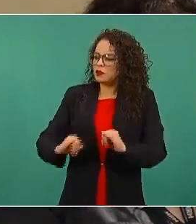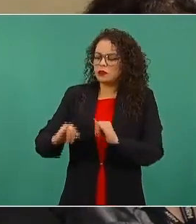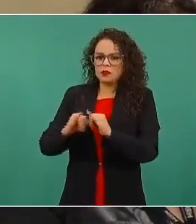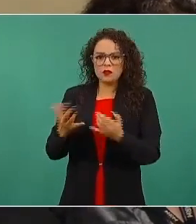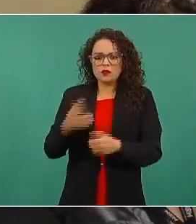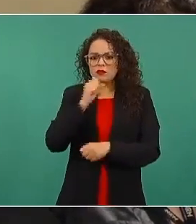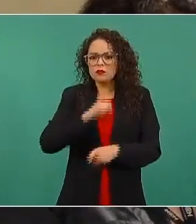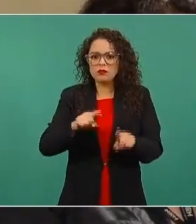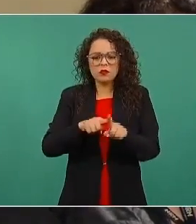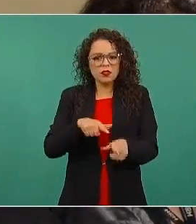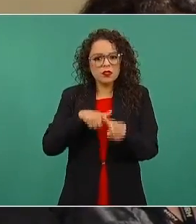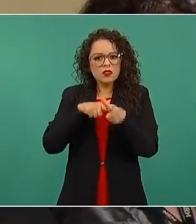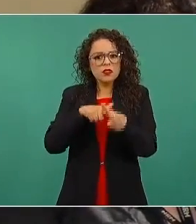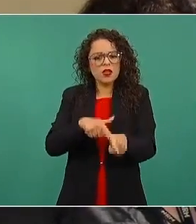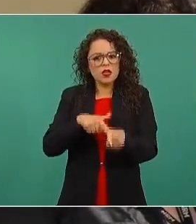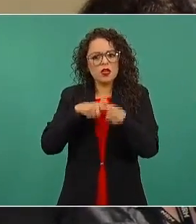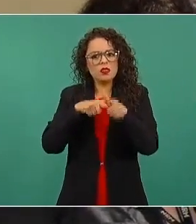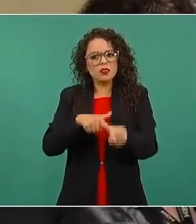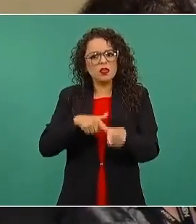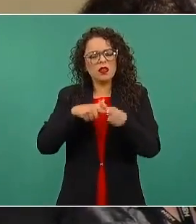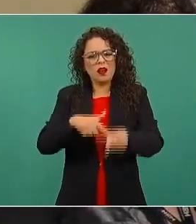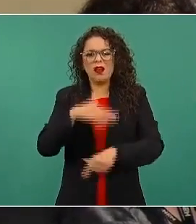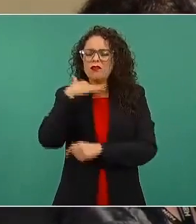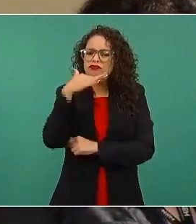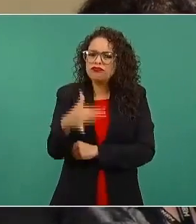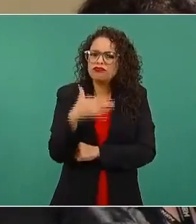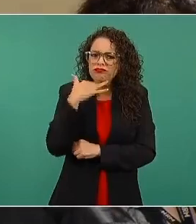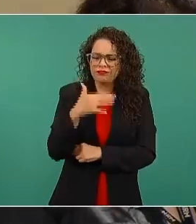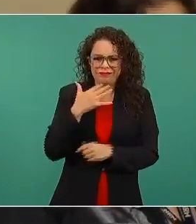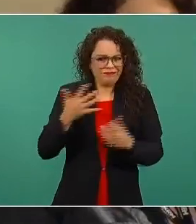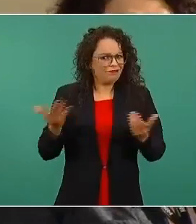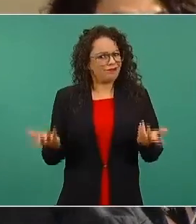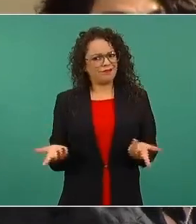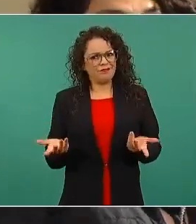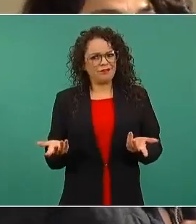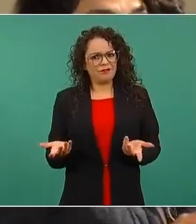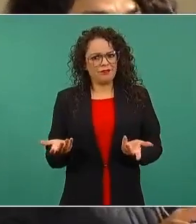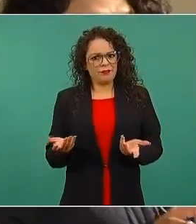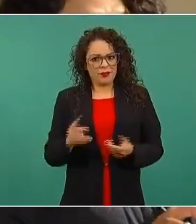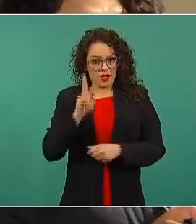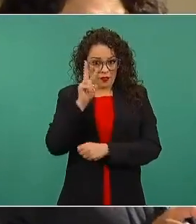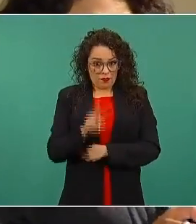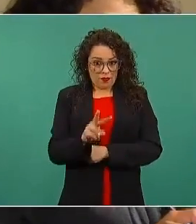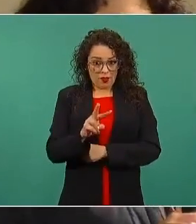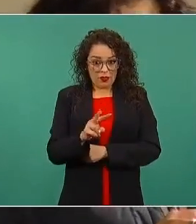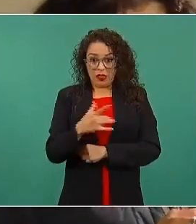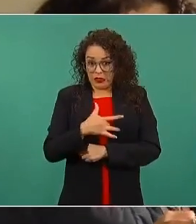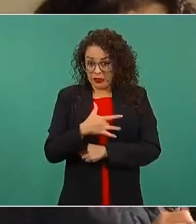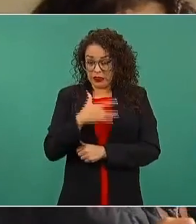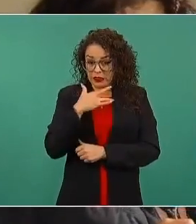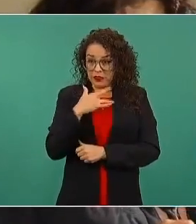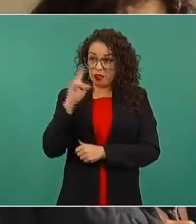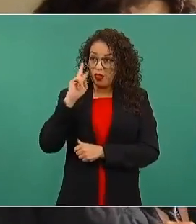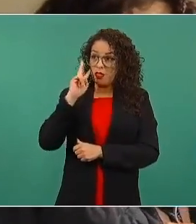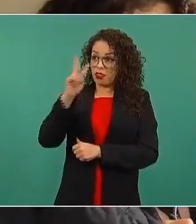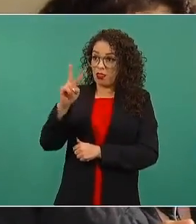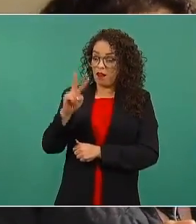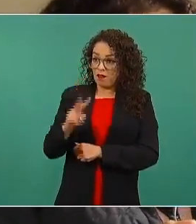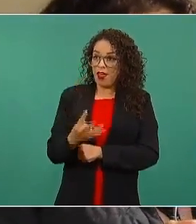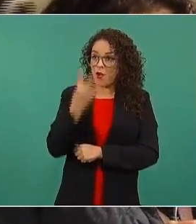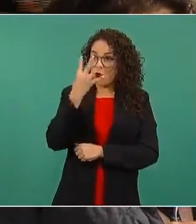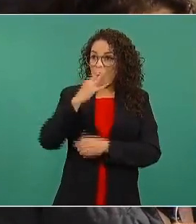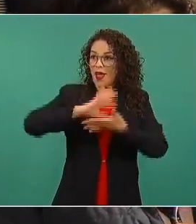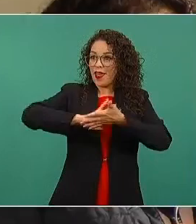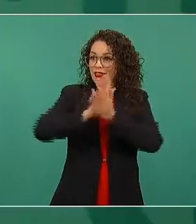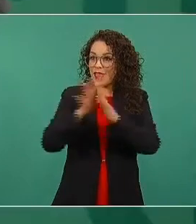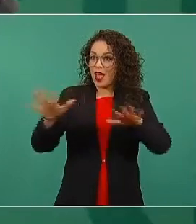mismos procesos de corrupción? O sea, no está, no se ve una cuarta transformación en Sonora, porque justo… Yo